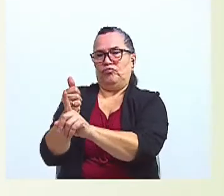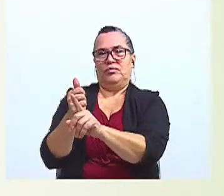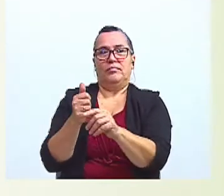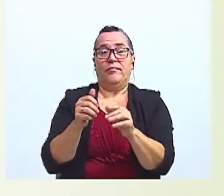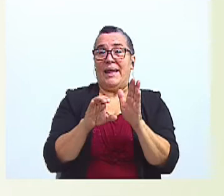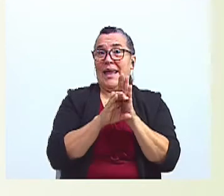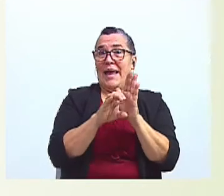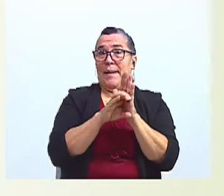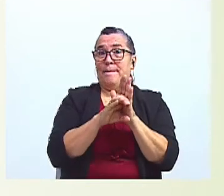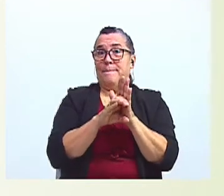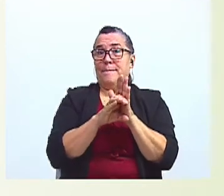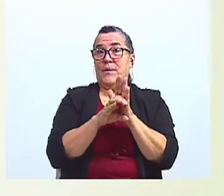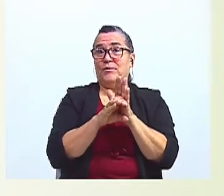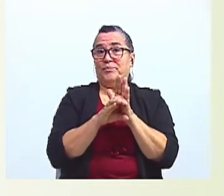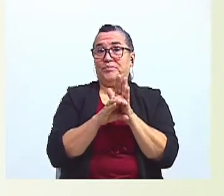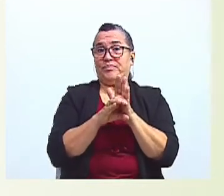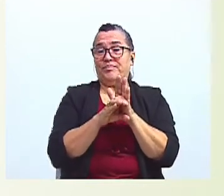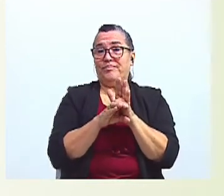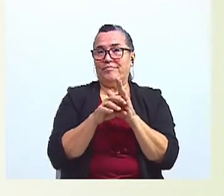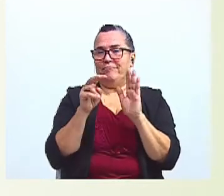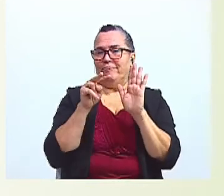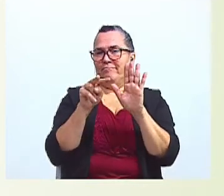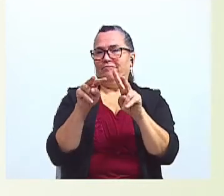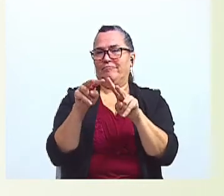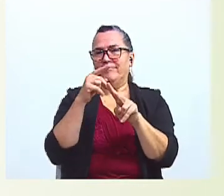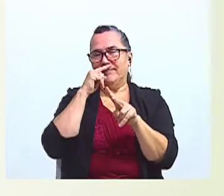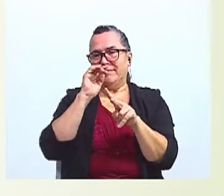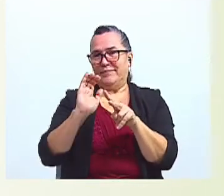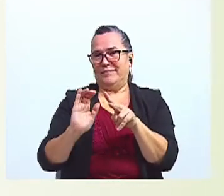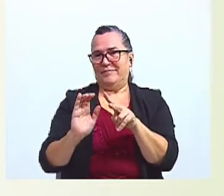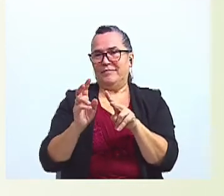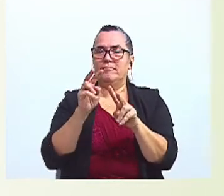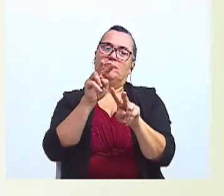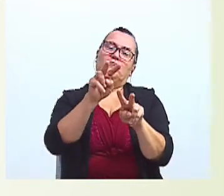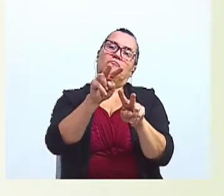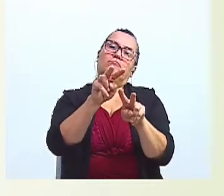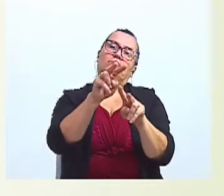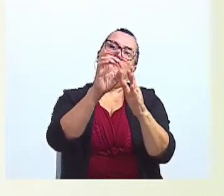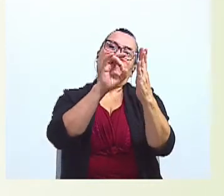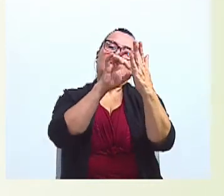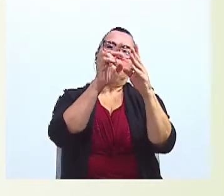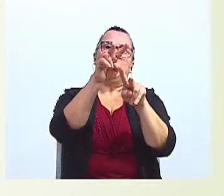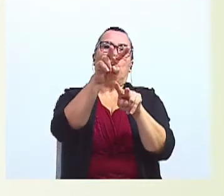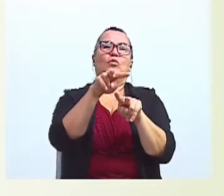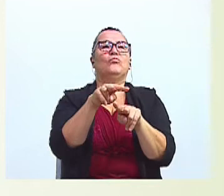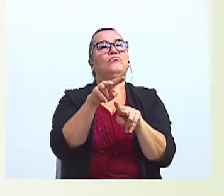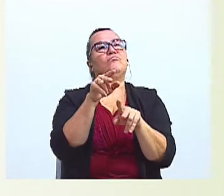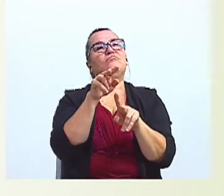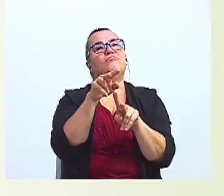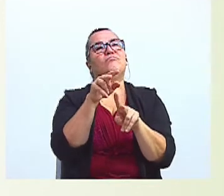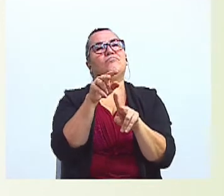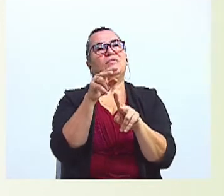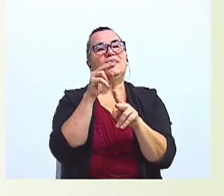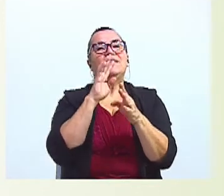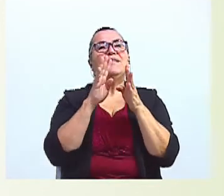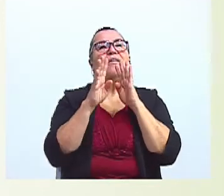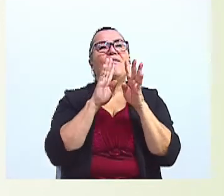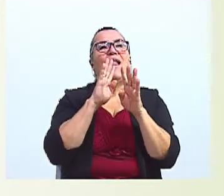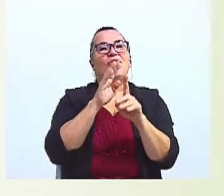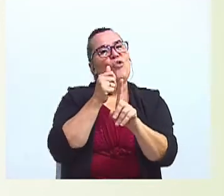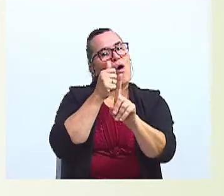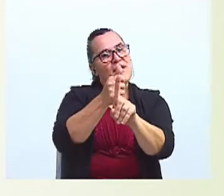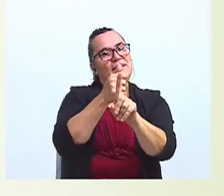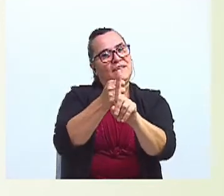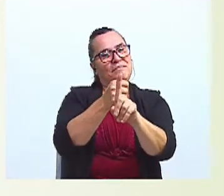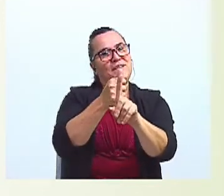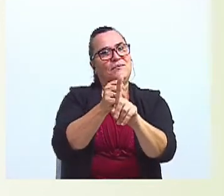En el ejemplo se puede ver a este niño viéndose al espejo, es decir, se está hablando a sí